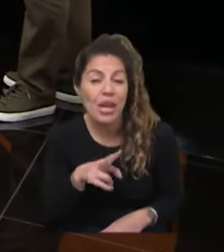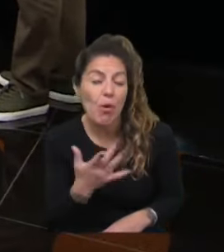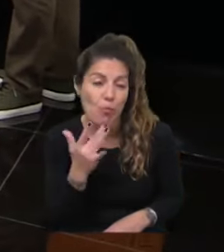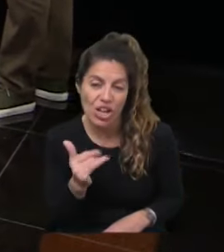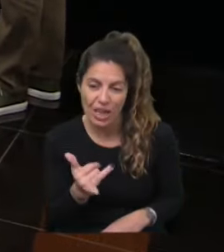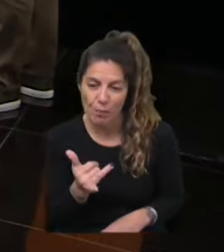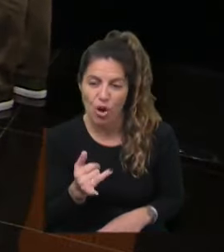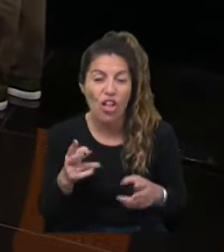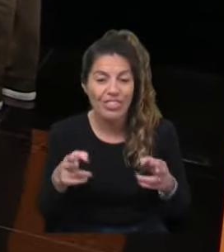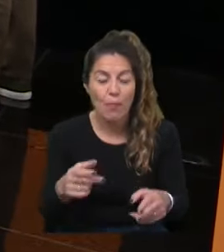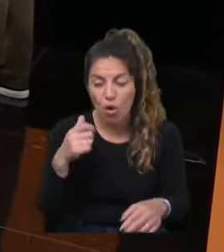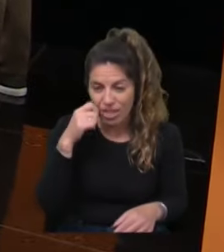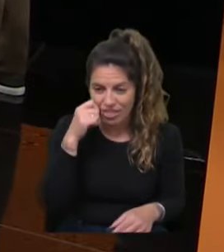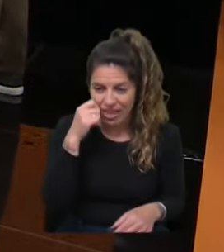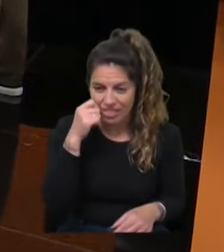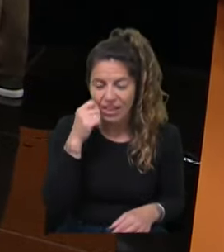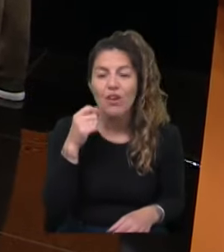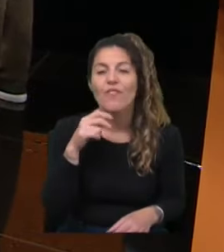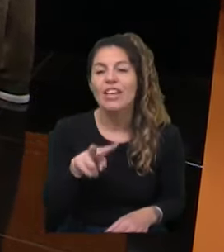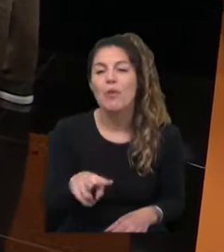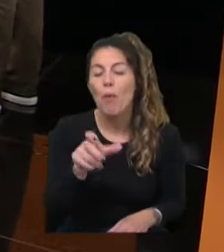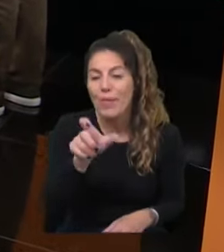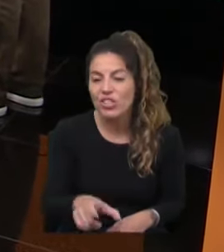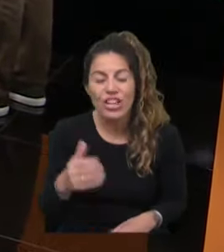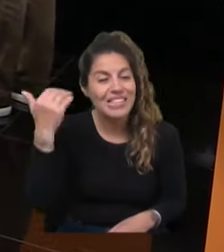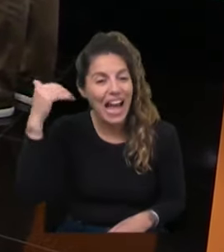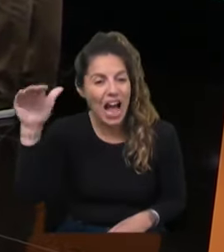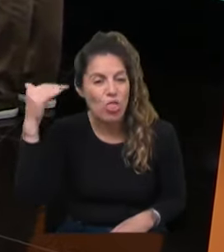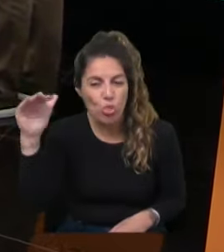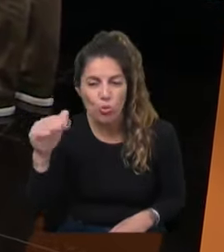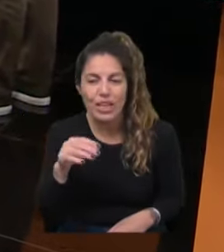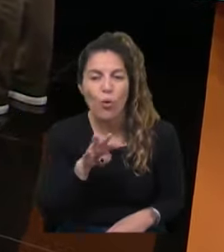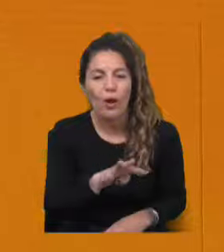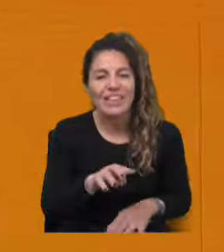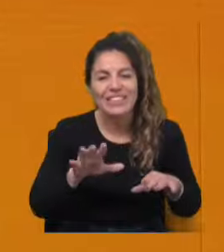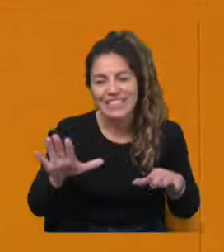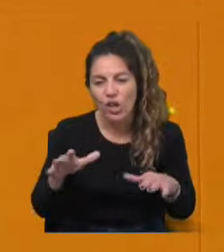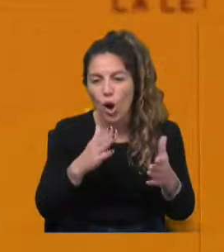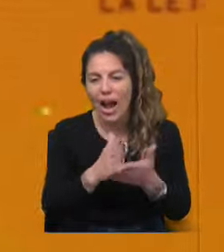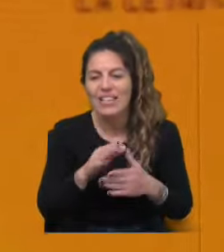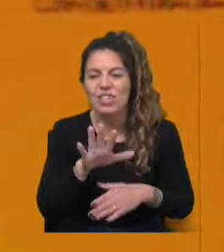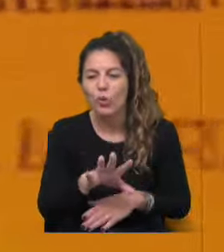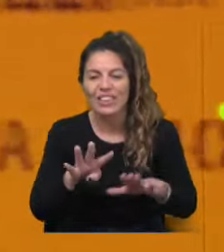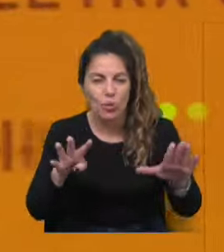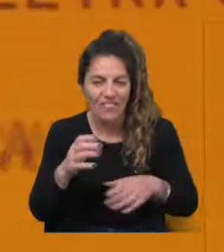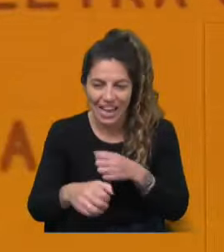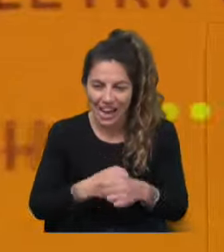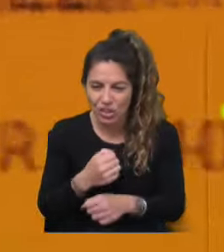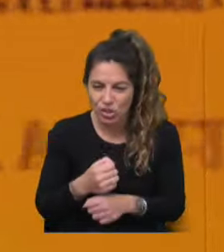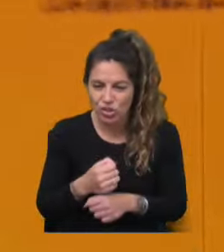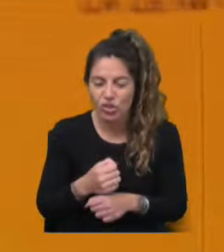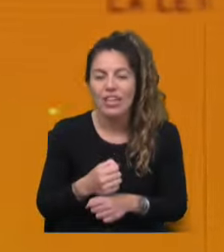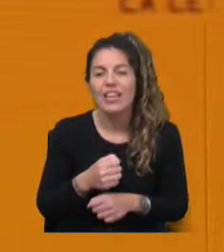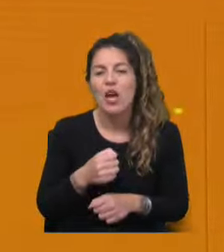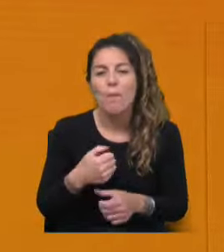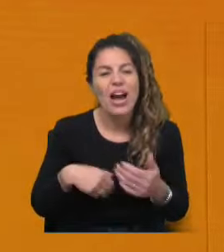ejemplo, por tramo de edad, veíamos en que las personas adultas de entre 45 a 59 años eran las que tenían